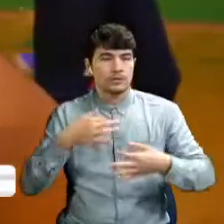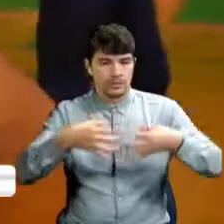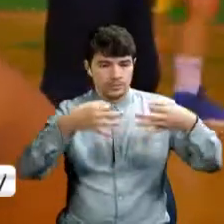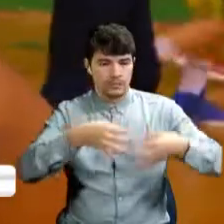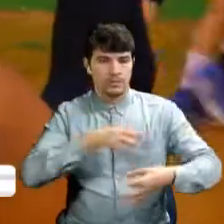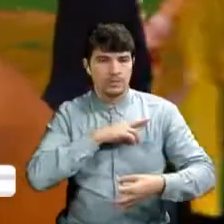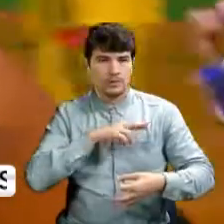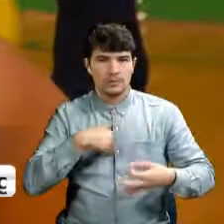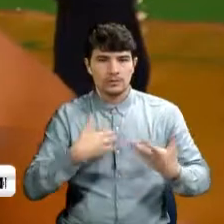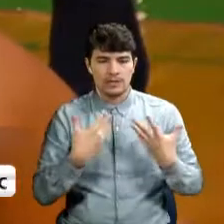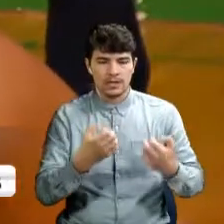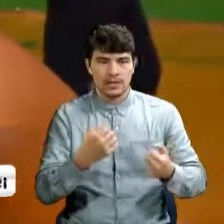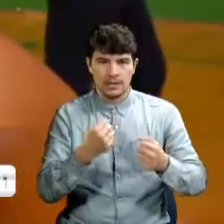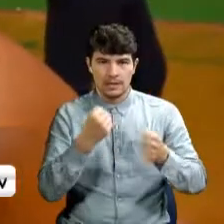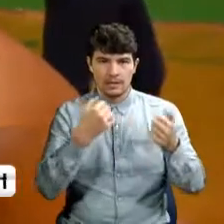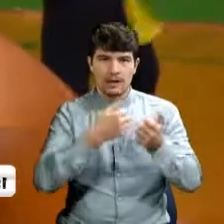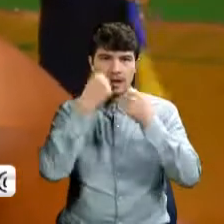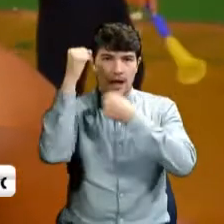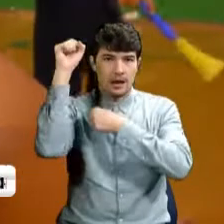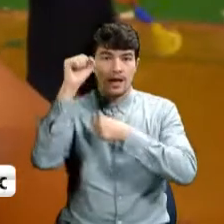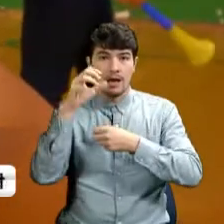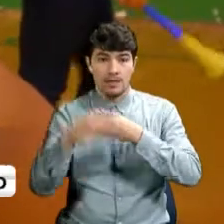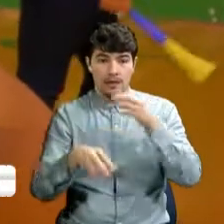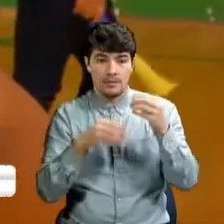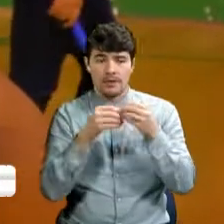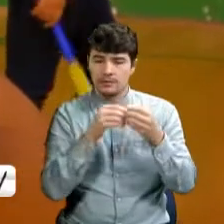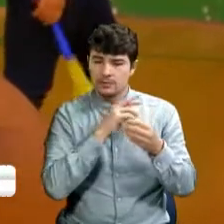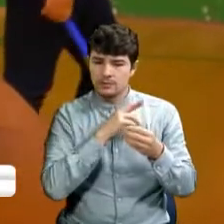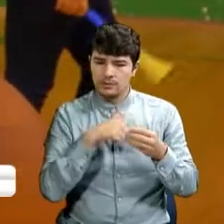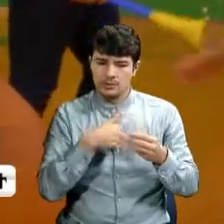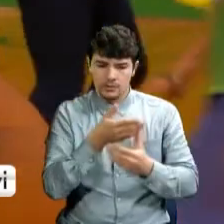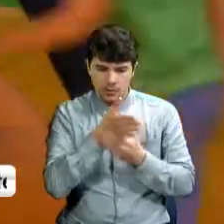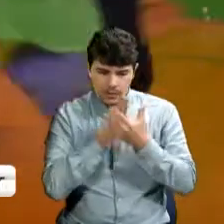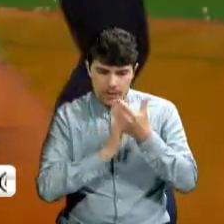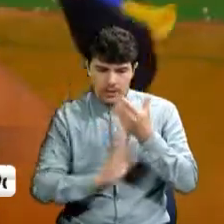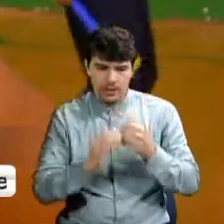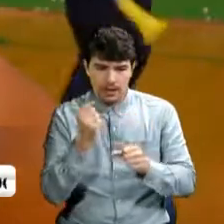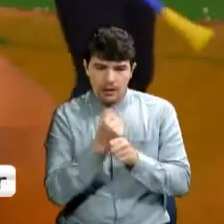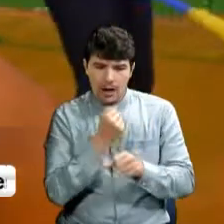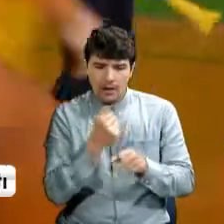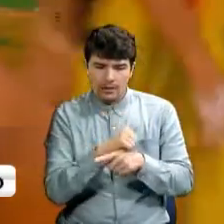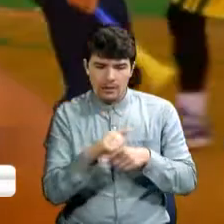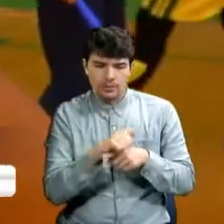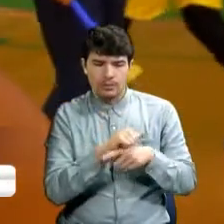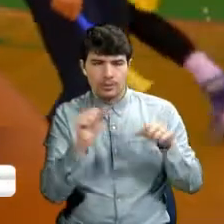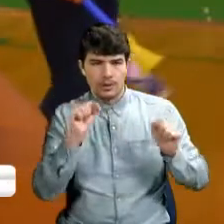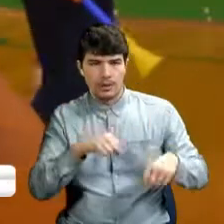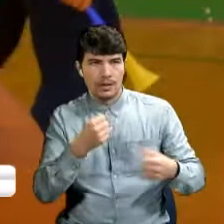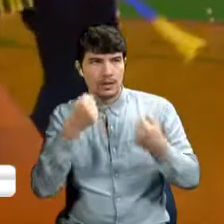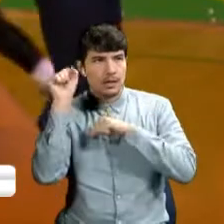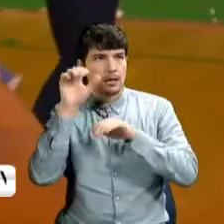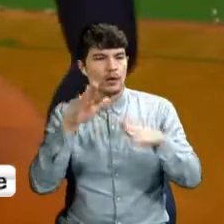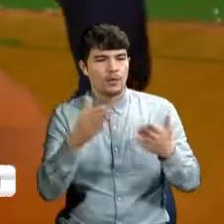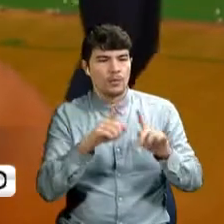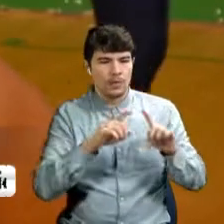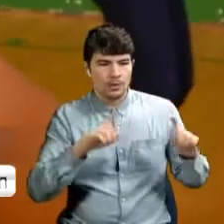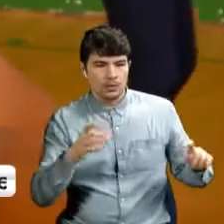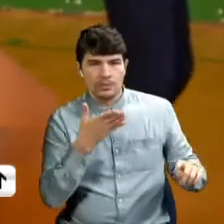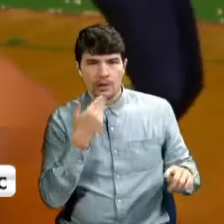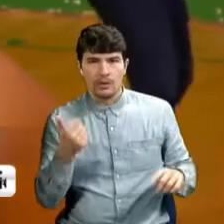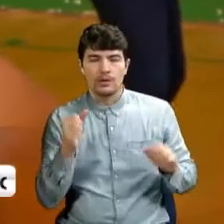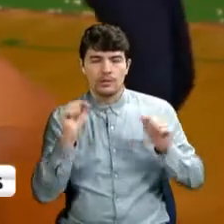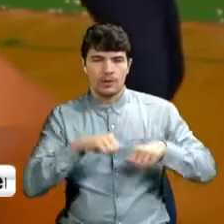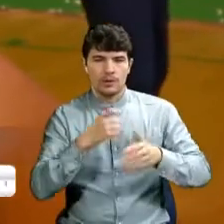que queremos llegar a la final o mediante todo y venimos trabajando todos los días para mirar cómo podemos ganar qué cosas puedo mejorar y corregir